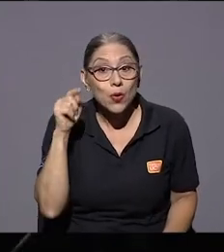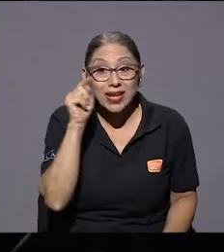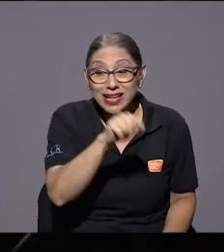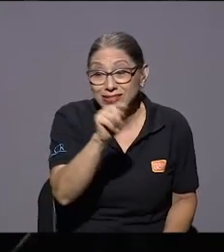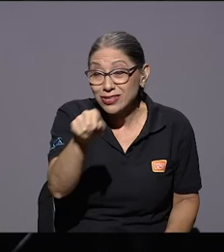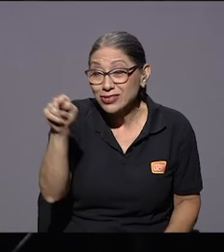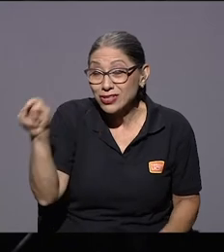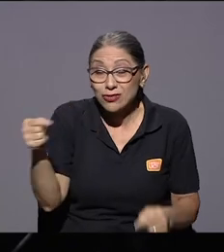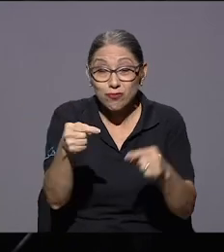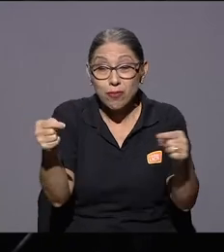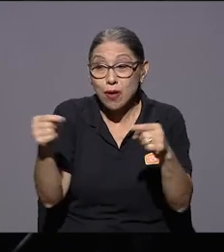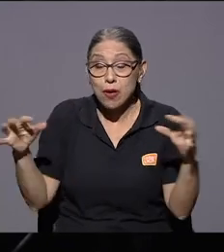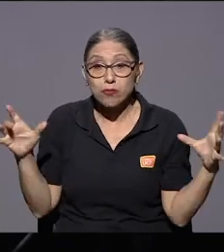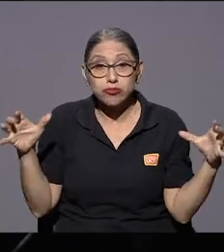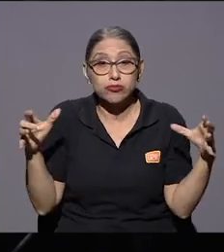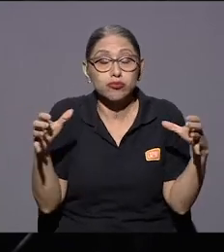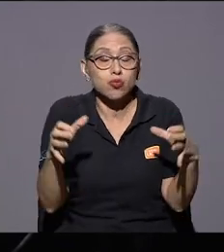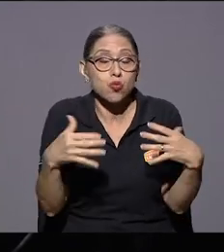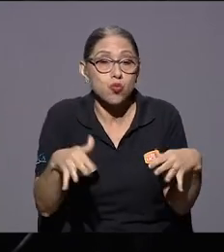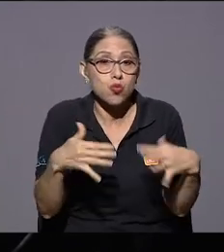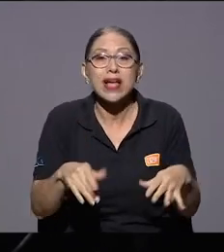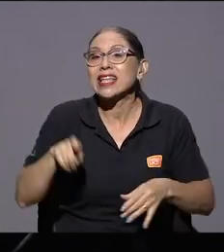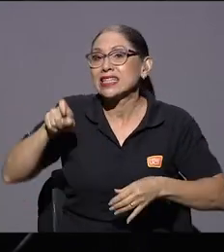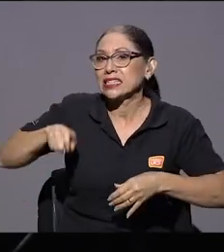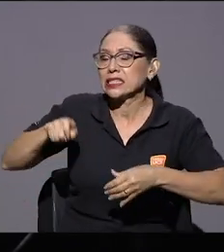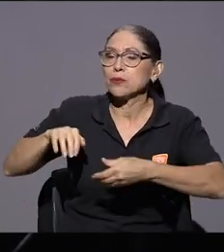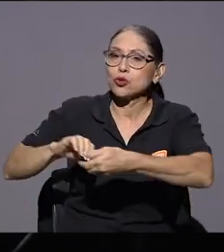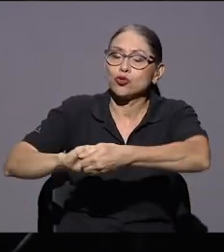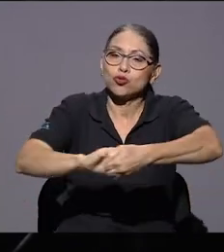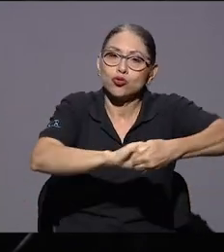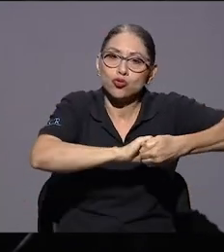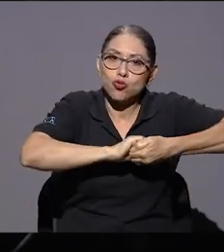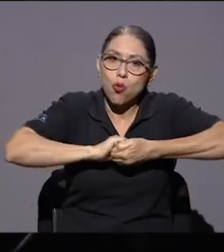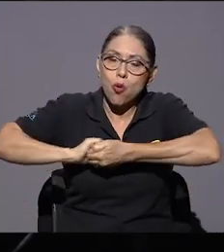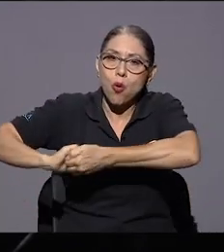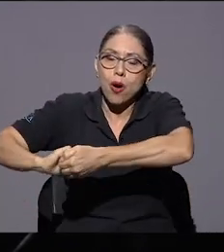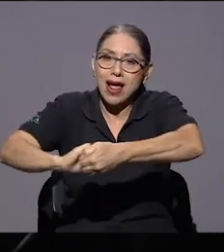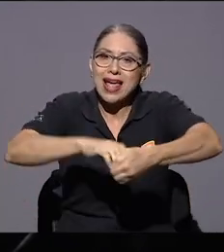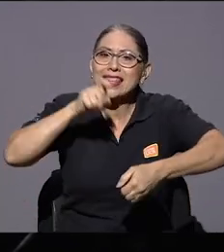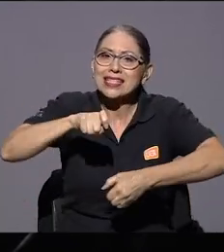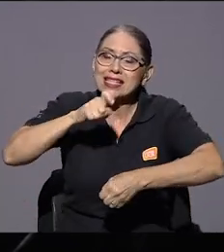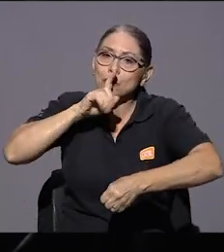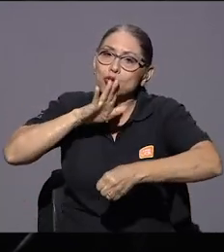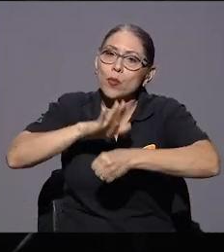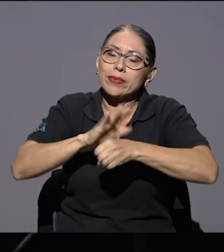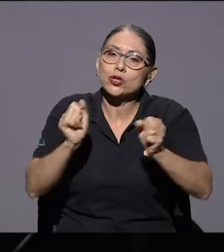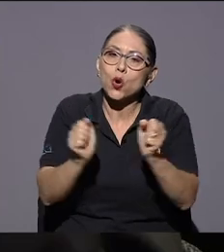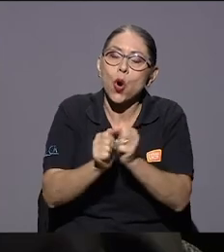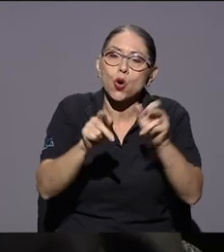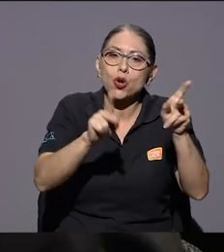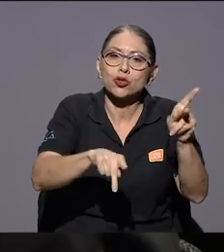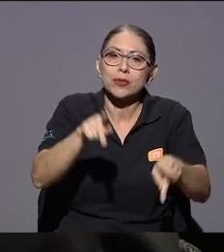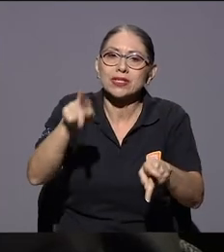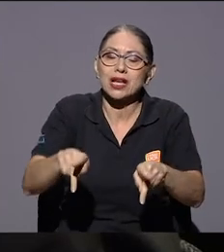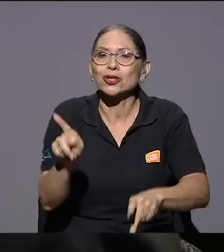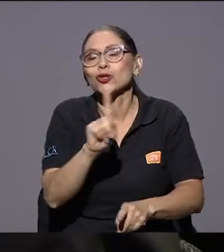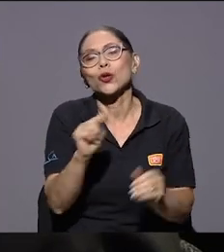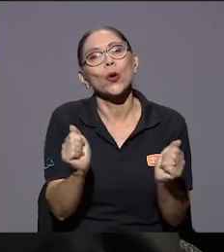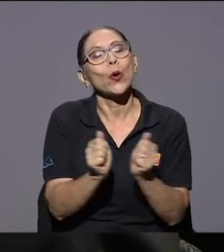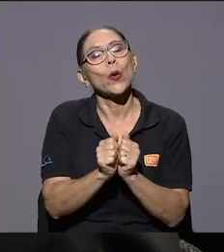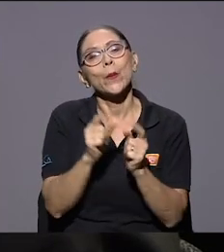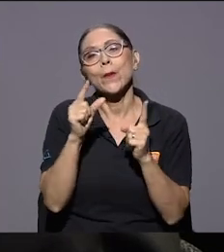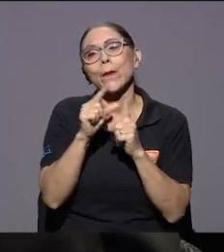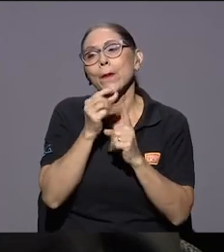juntar todos estos sectores no es tarea, la vez, no tarea surge dura. Solidaridad, no surge compromiso con los seres humanos y no con